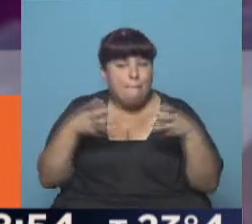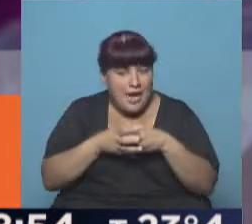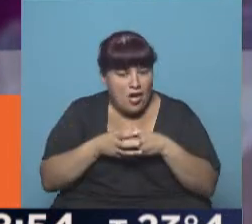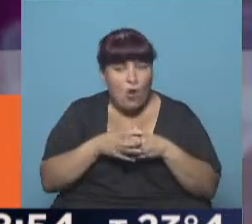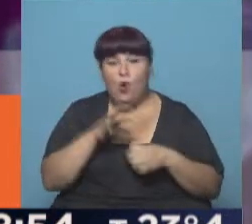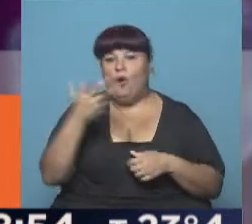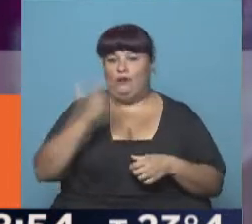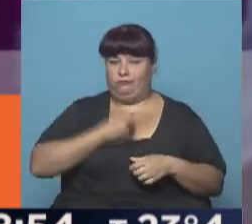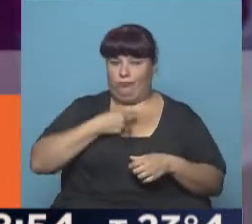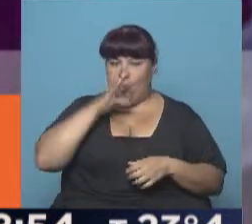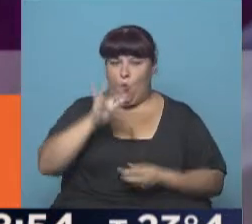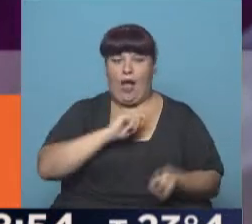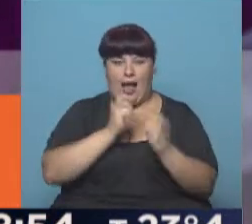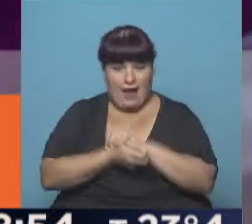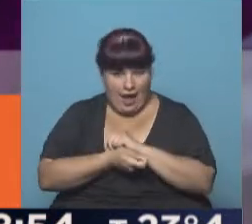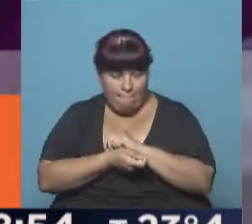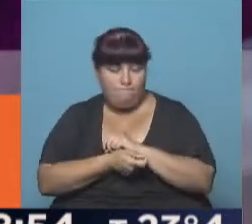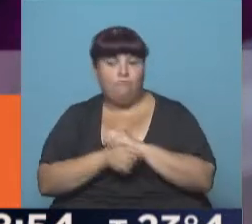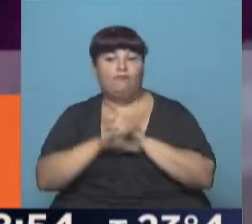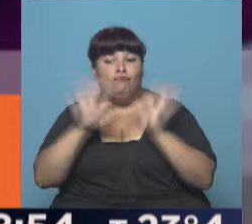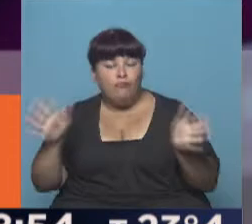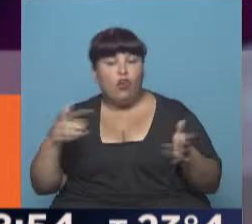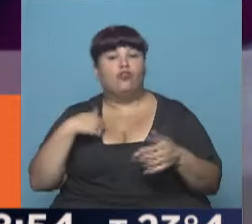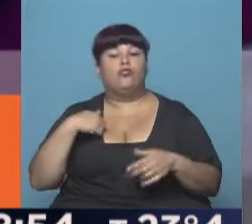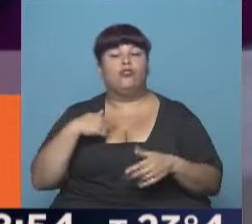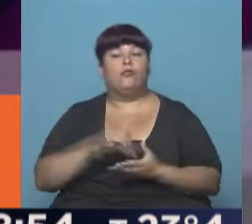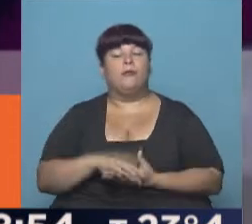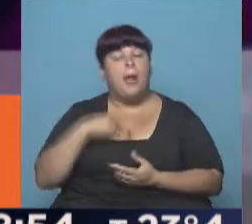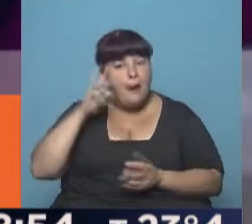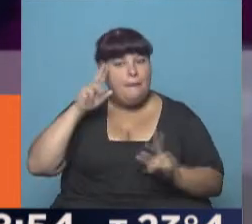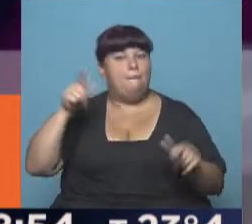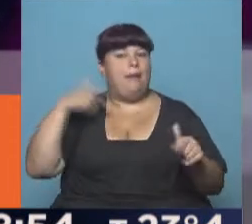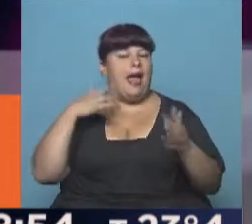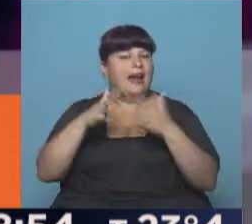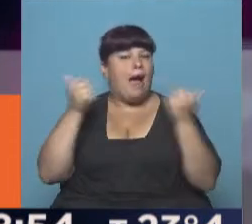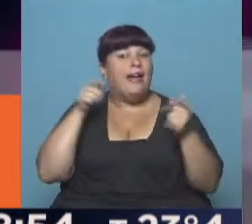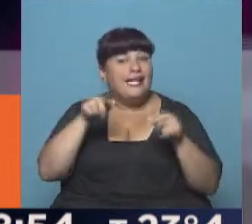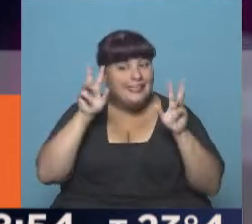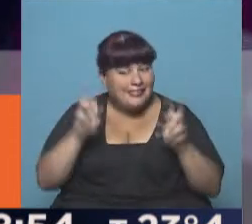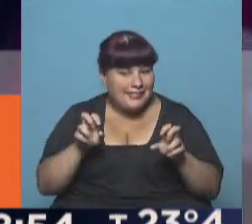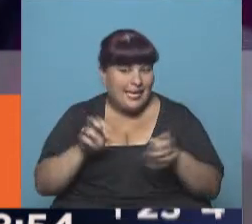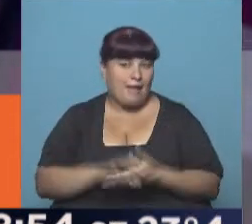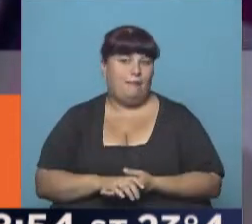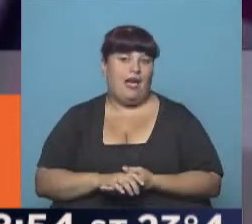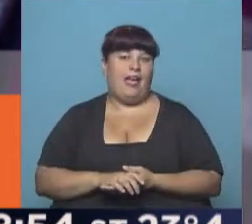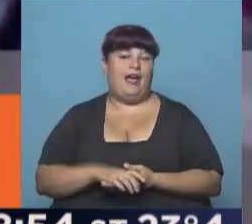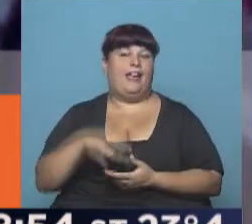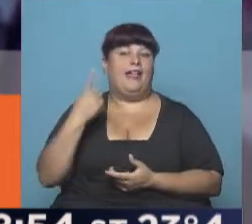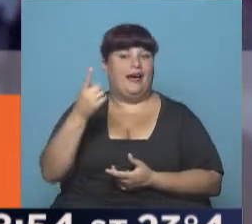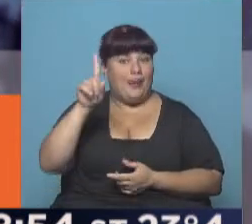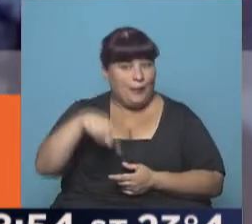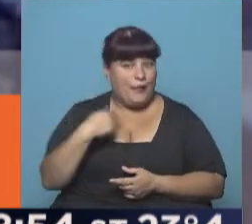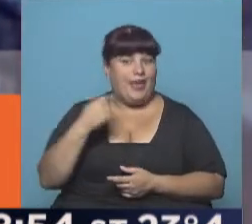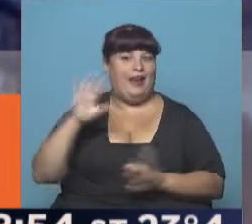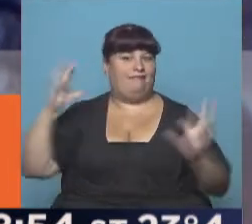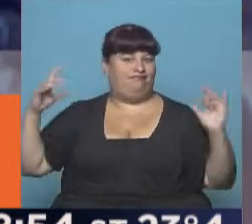y nunca podíamos modificarla. Entonces tuve la idea rápidamente que ese tema iba a atraer a